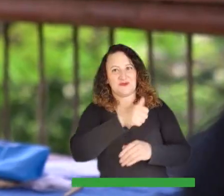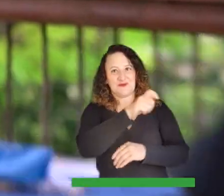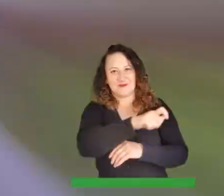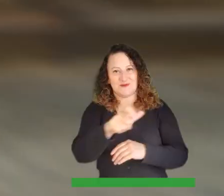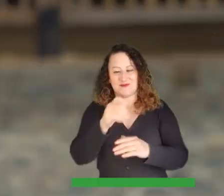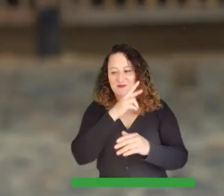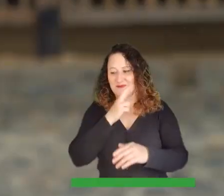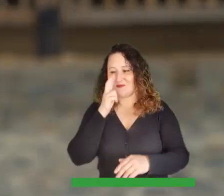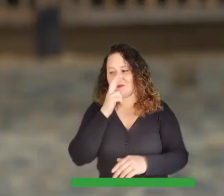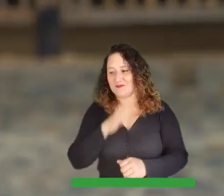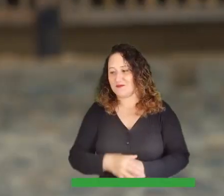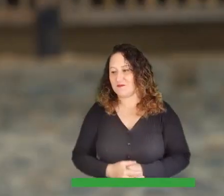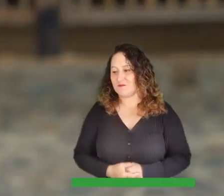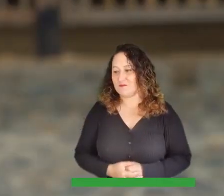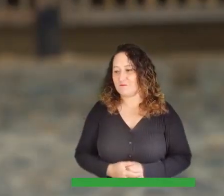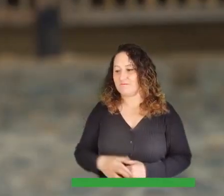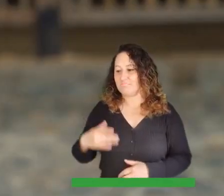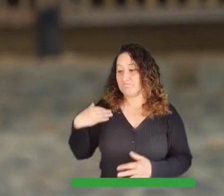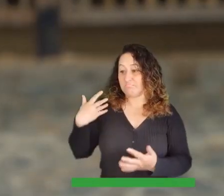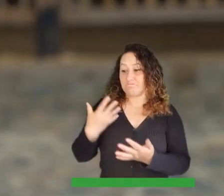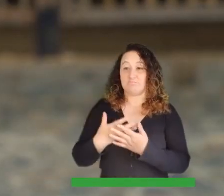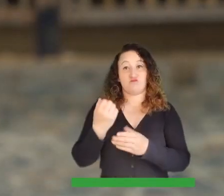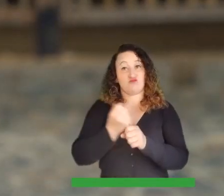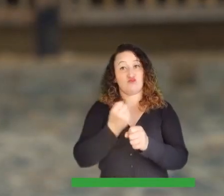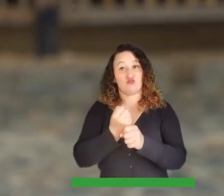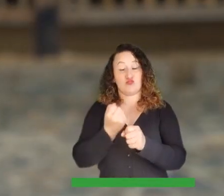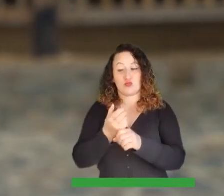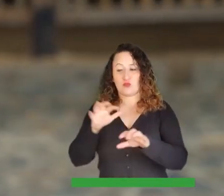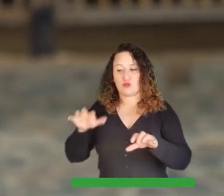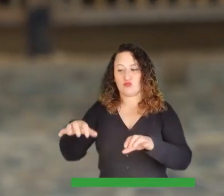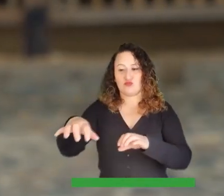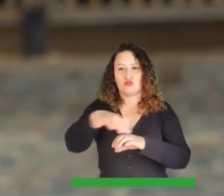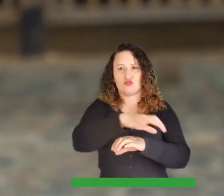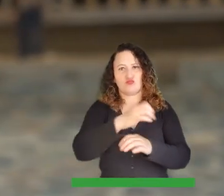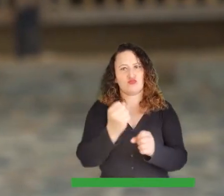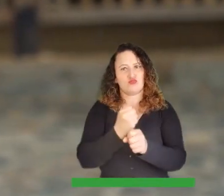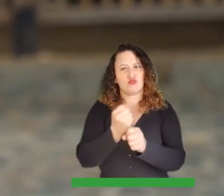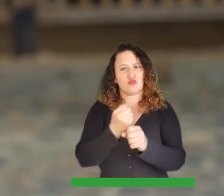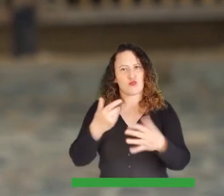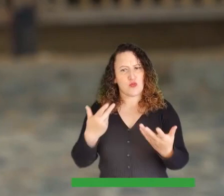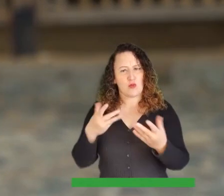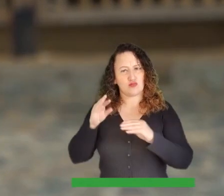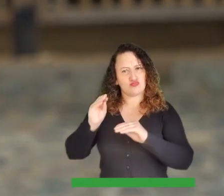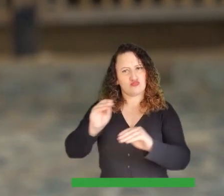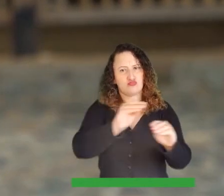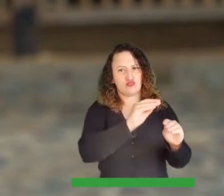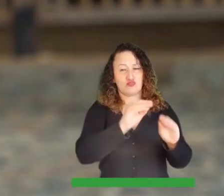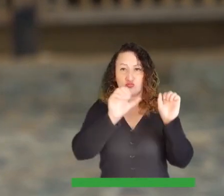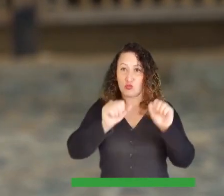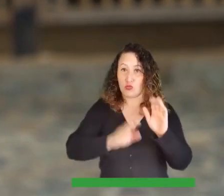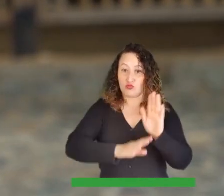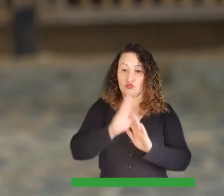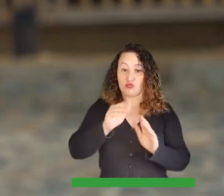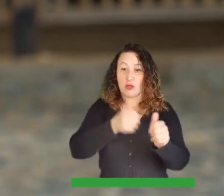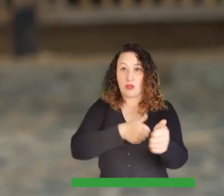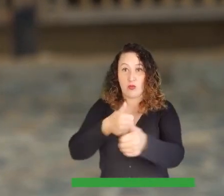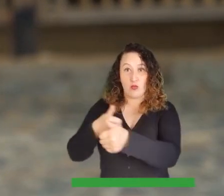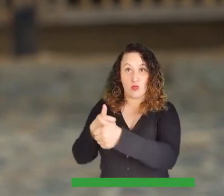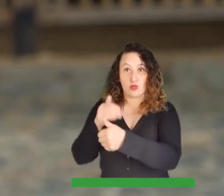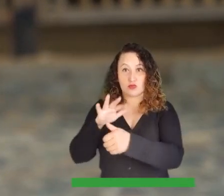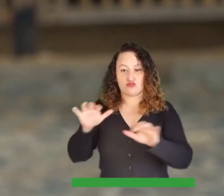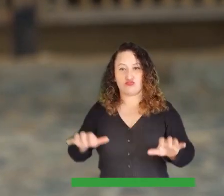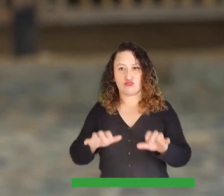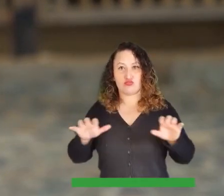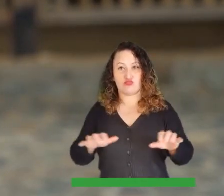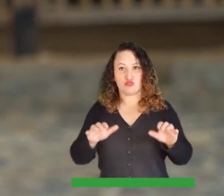Venimos trabajando con cada uno de los funcionarios de las seccionales para capacitarlos y que ellos puedan desarrollar cada una de las